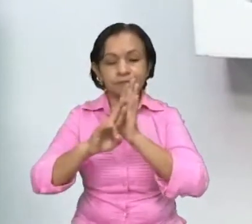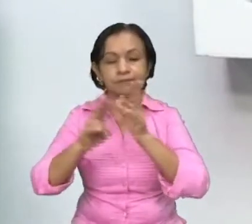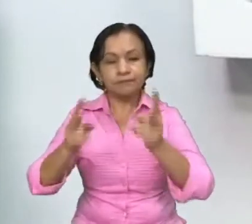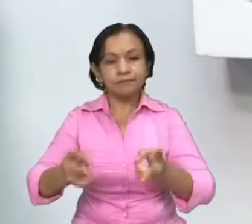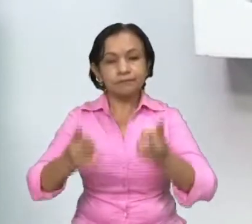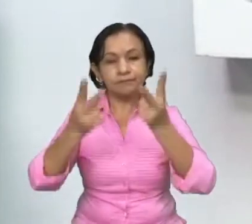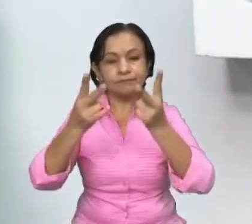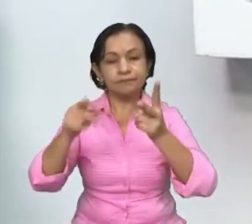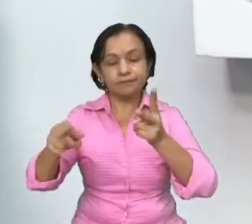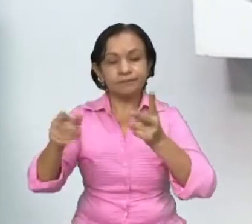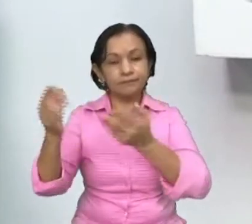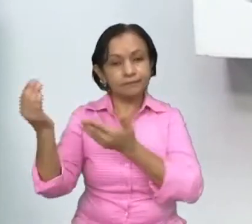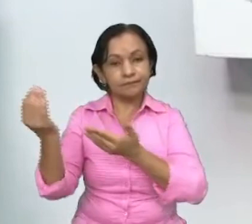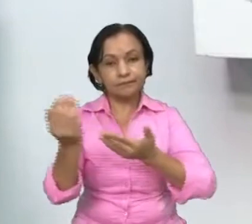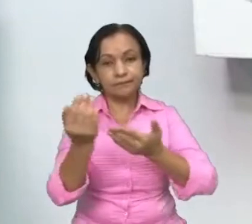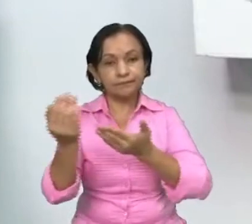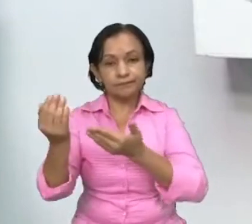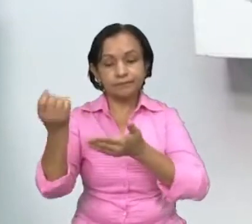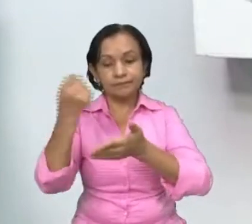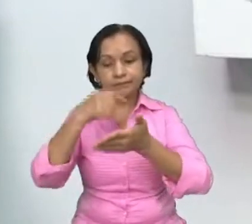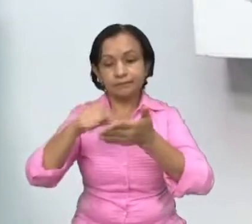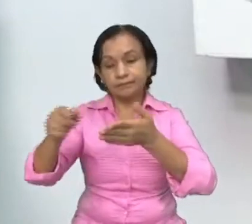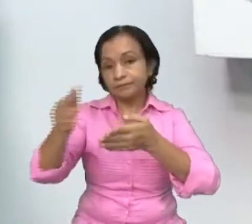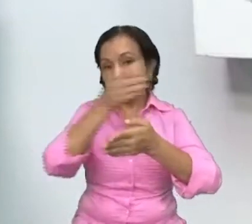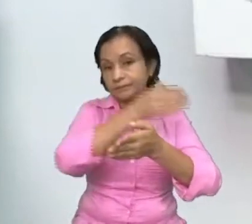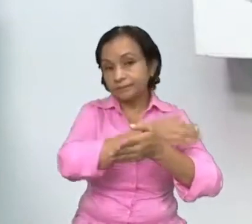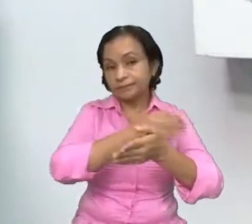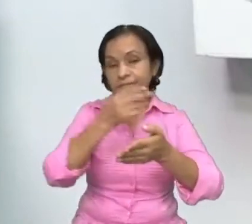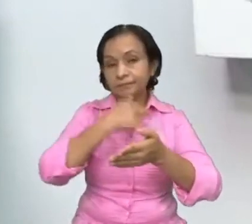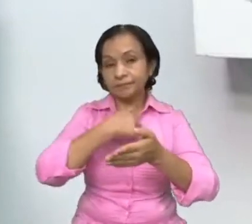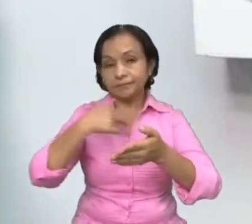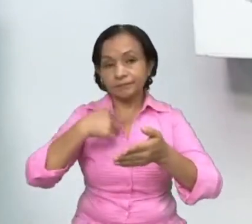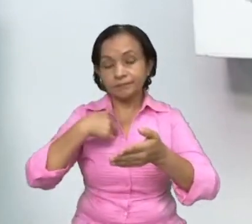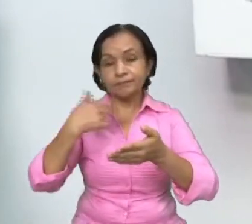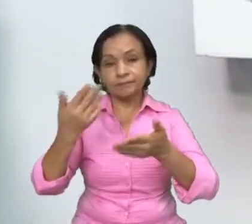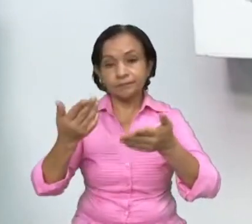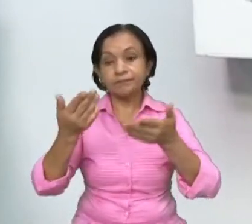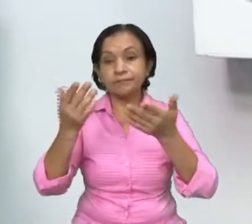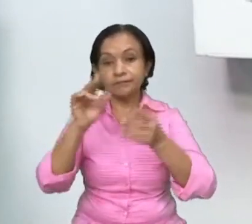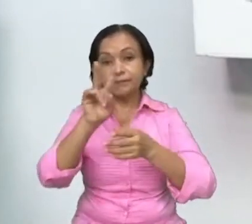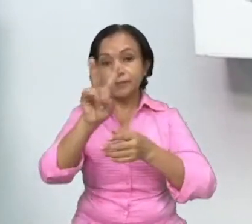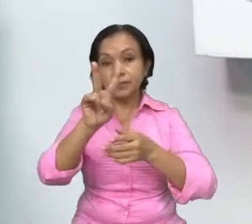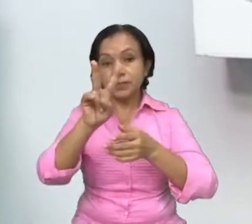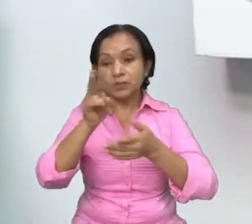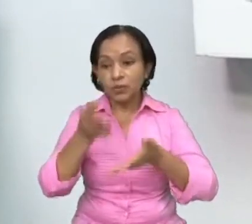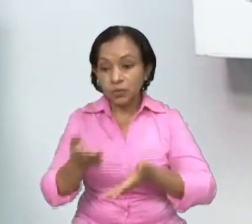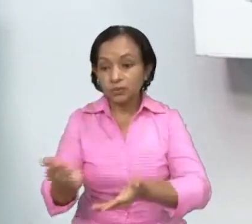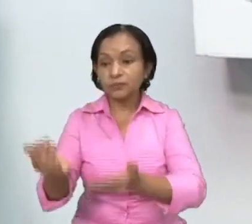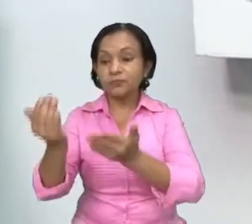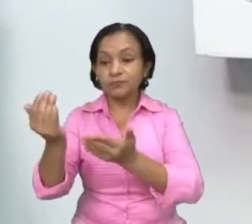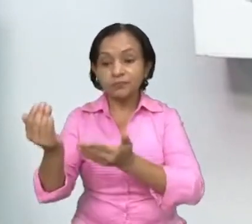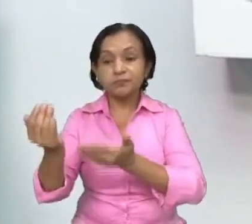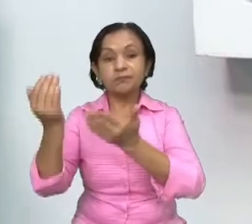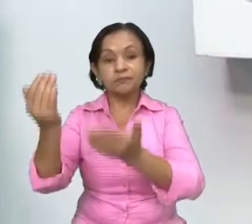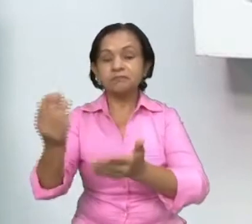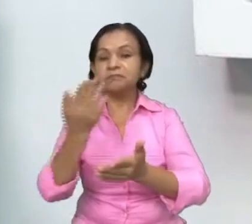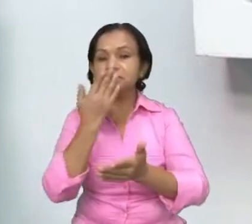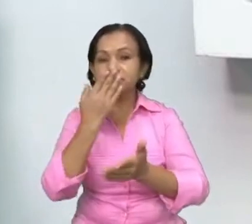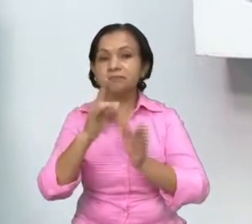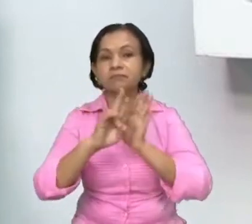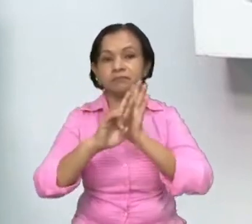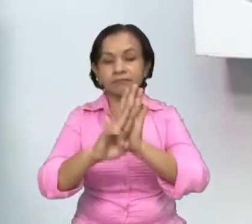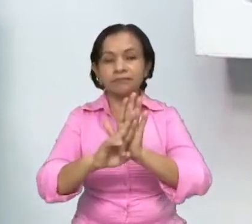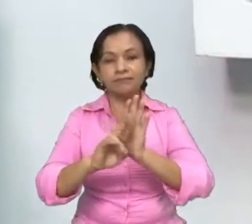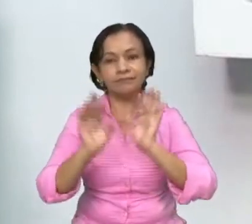sobrevida. En estas últimas 2 semanas, nuestra cirujana pediatra ha realizado ya reparaciones de 2 hernias diafragmáticas con excelentes